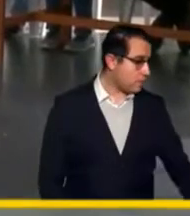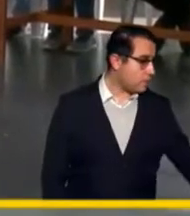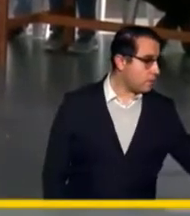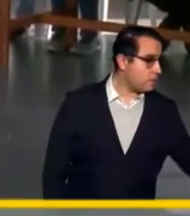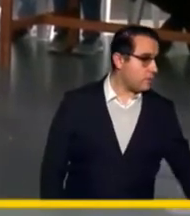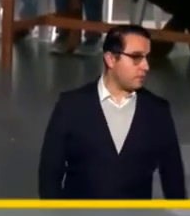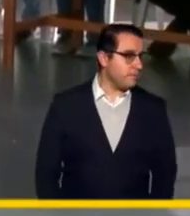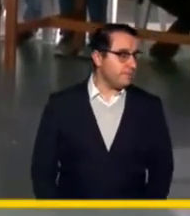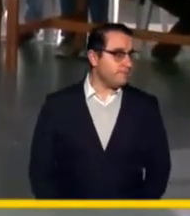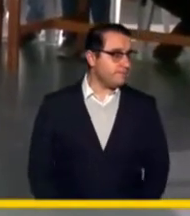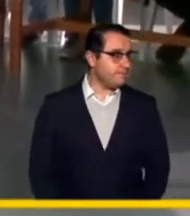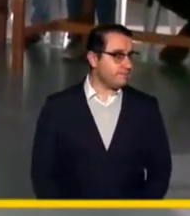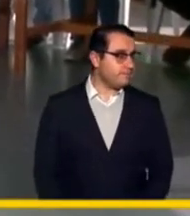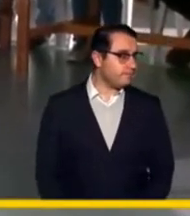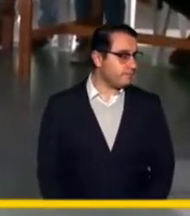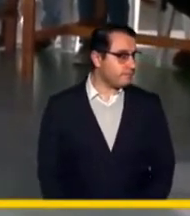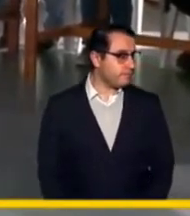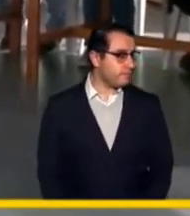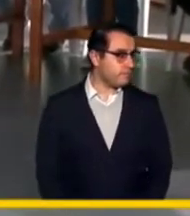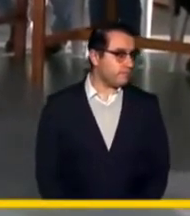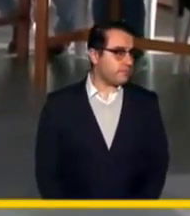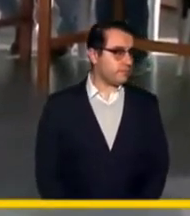Pues quiero manifestar que